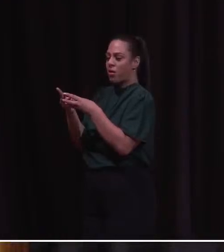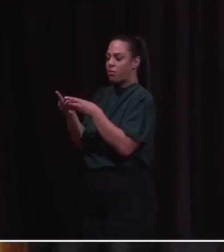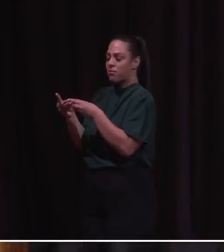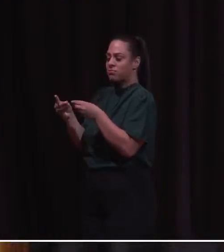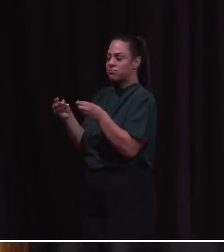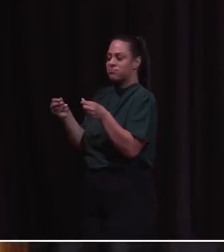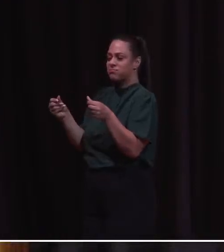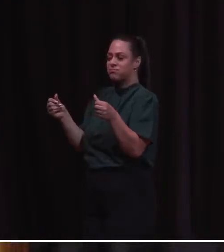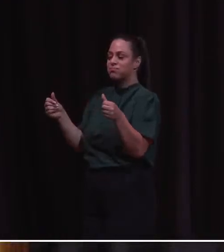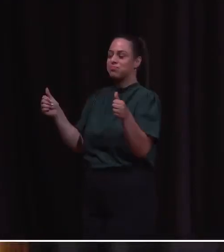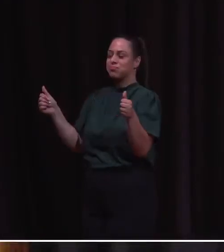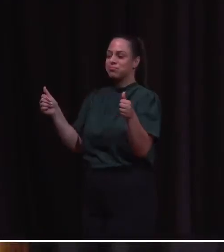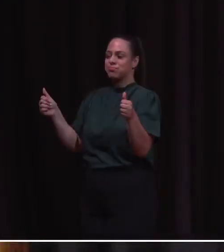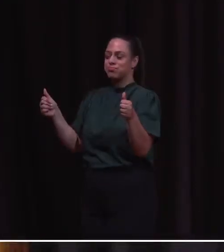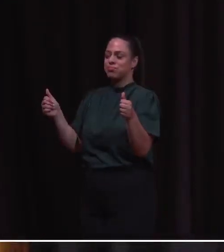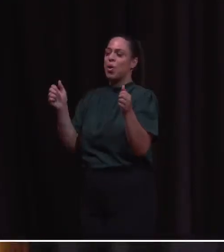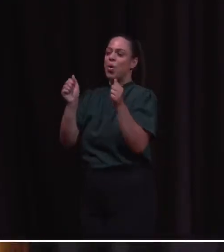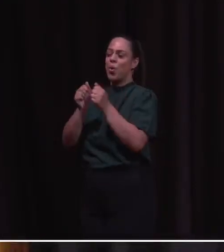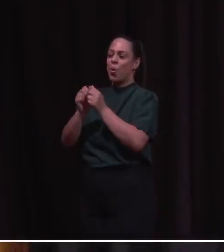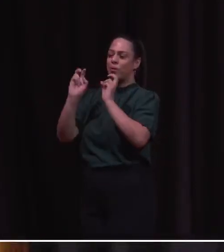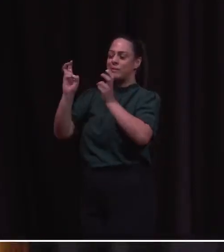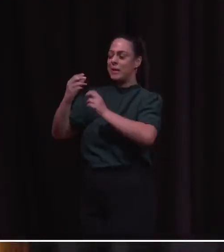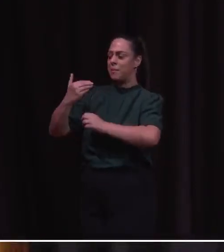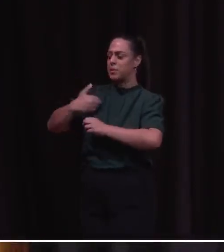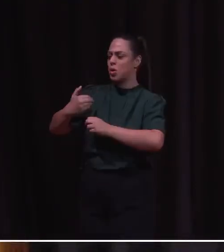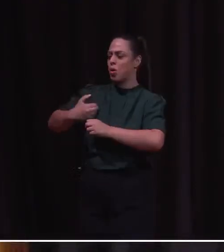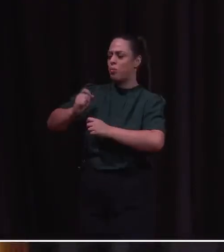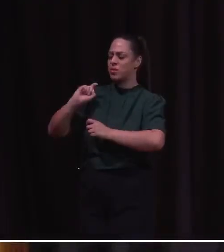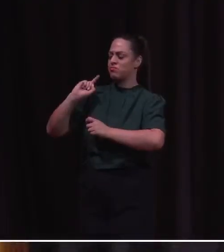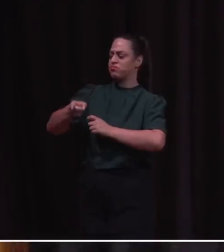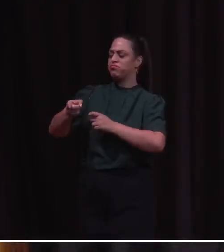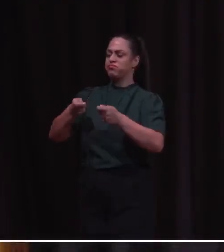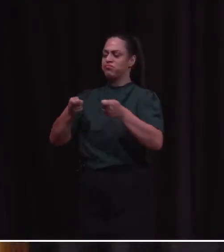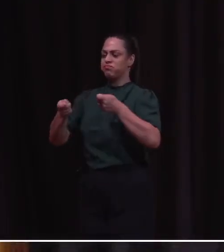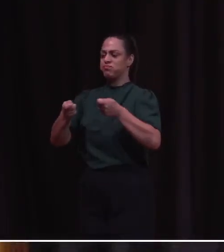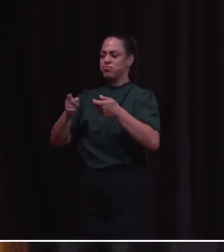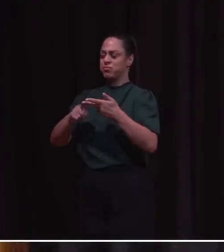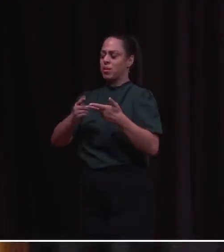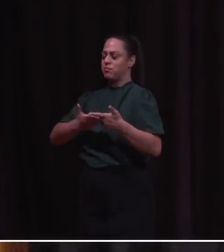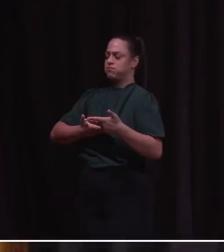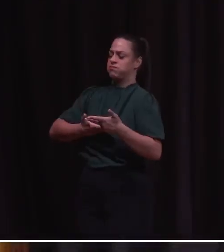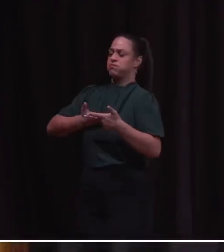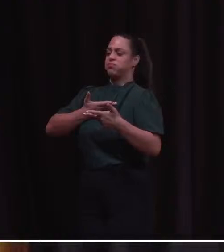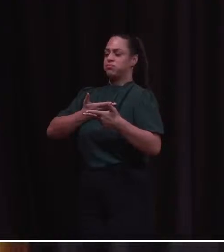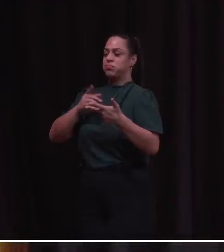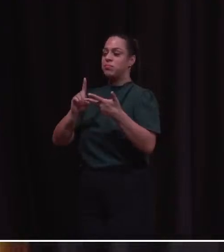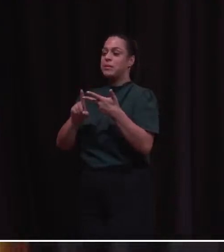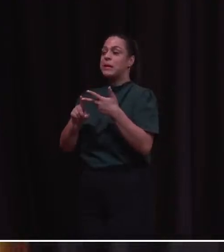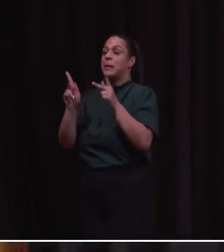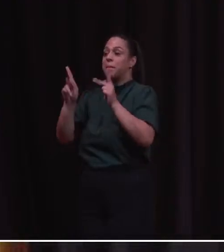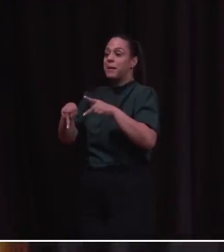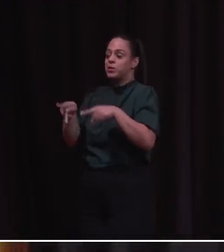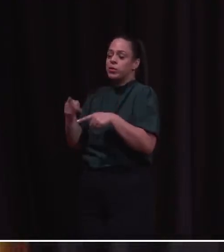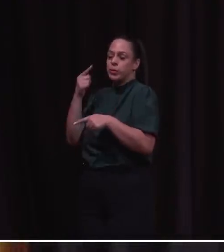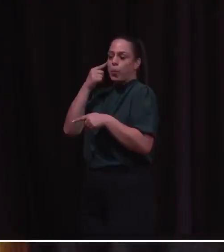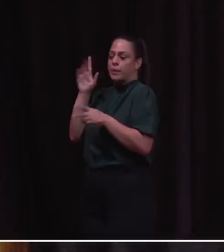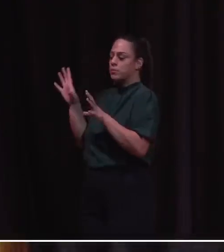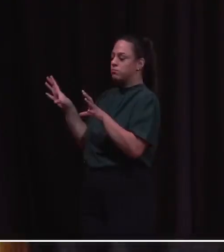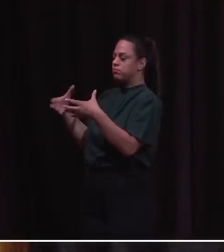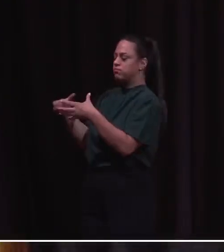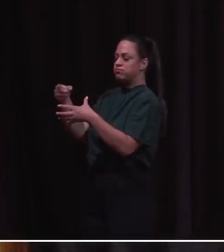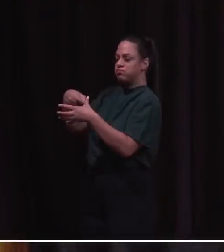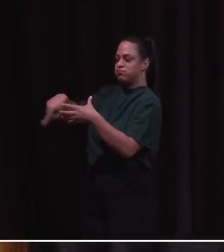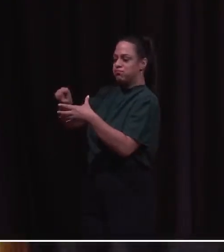de poder, el patriarcado, el egocentrismo y la enajenación.